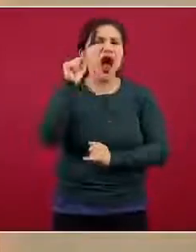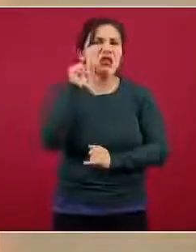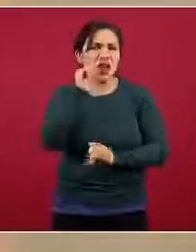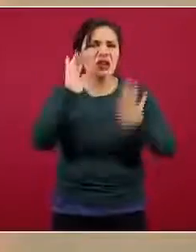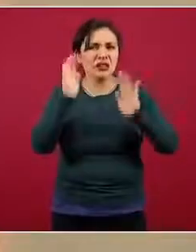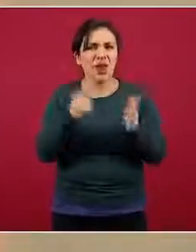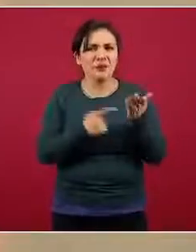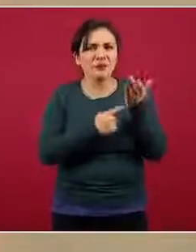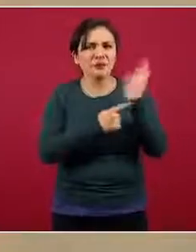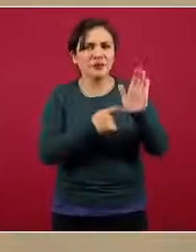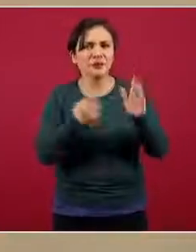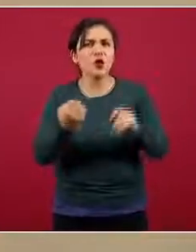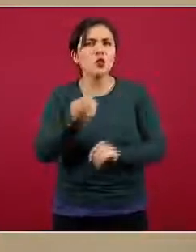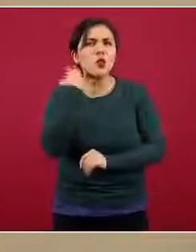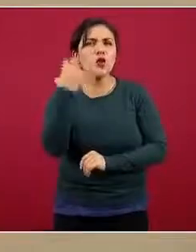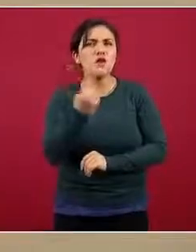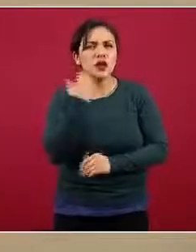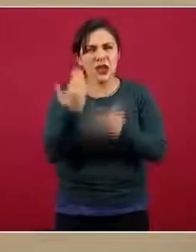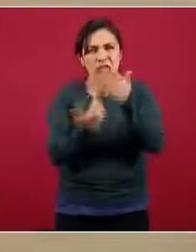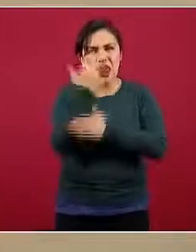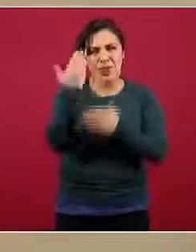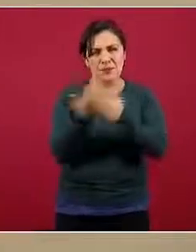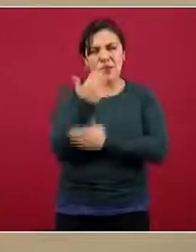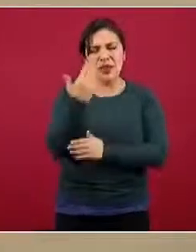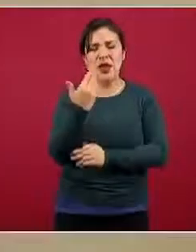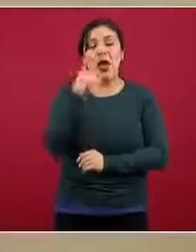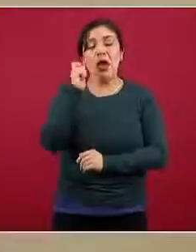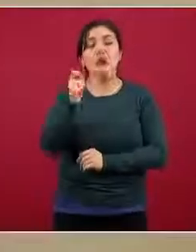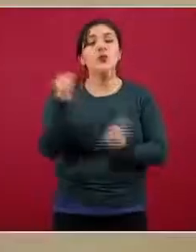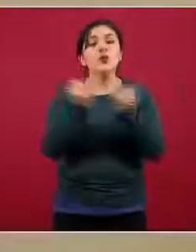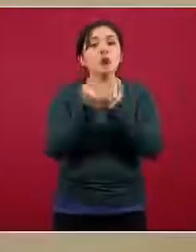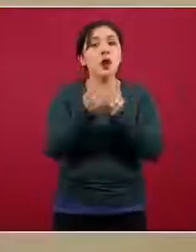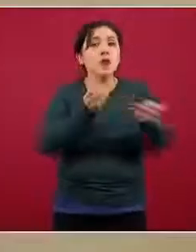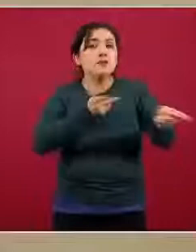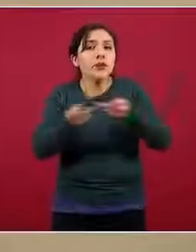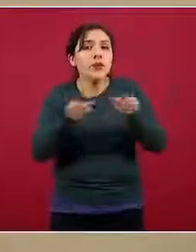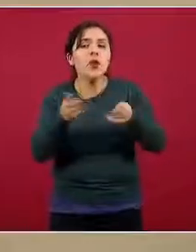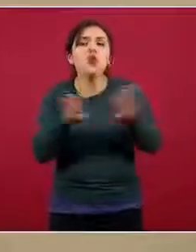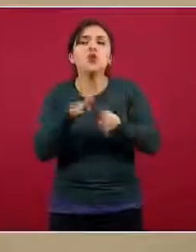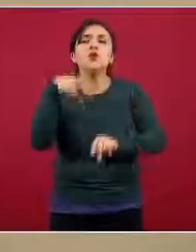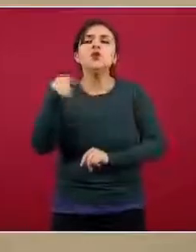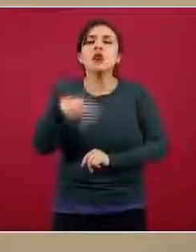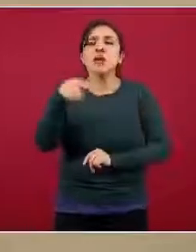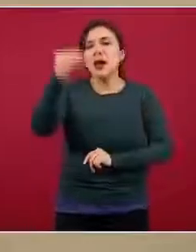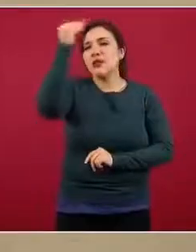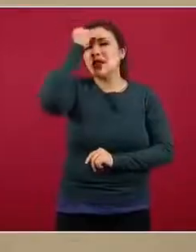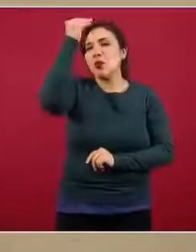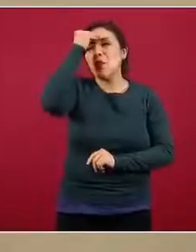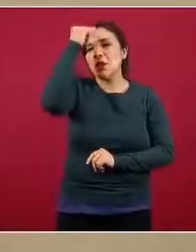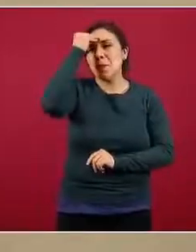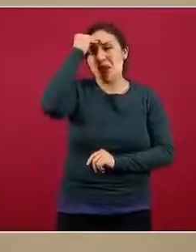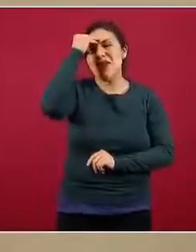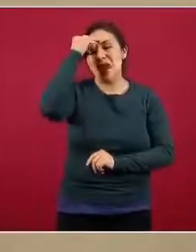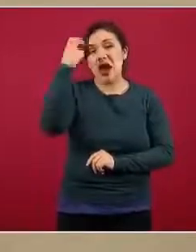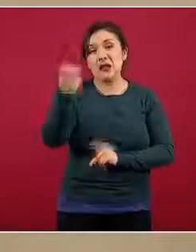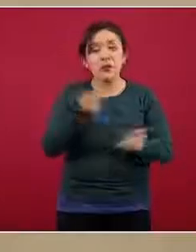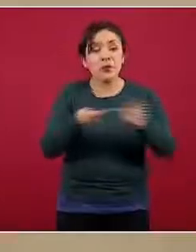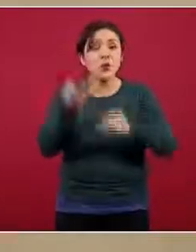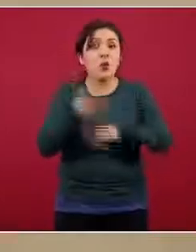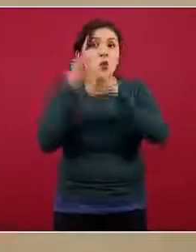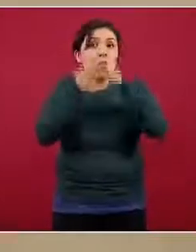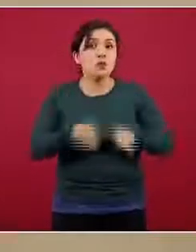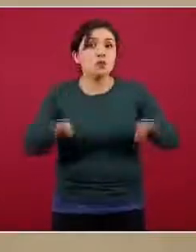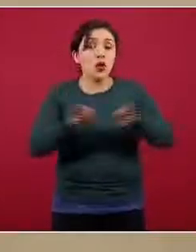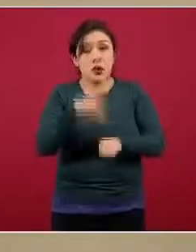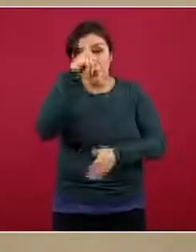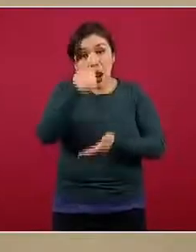ayer en el Pulso de la Salud, presentó la estrategia esta que le llamó la estrategia Chapultepec. Es una estrategia muy importante que